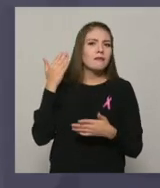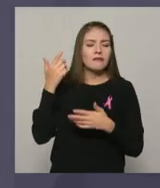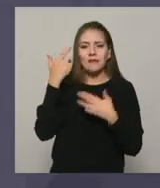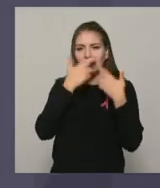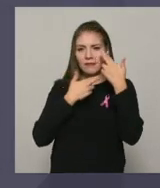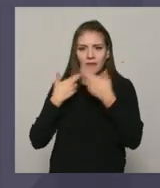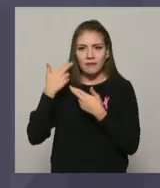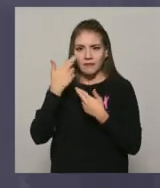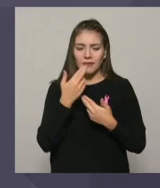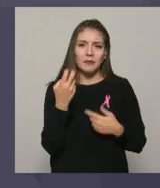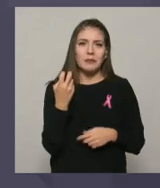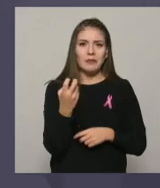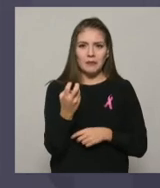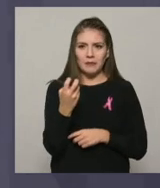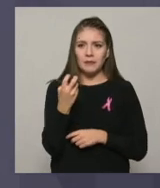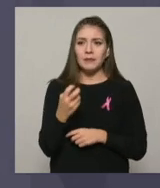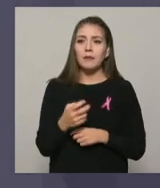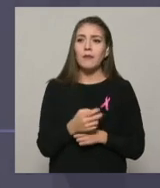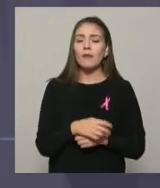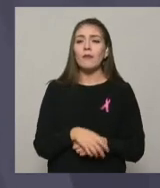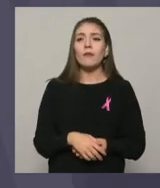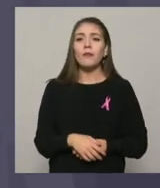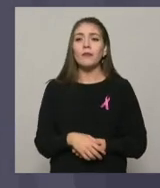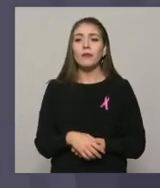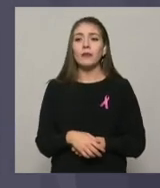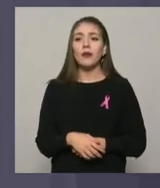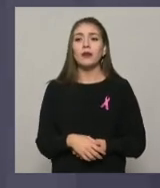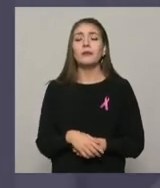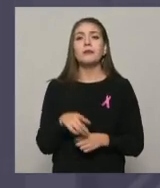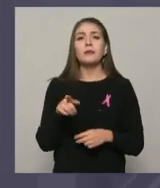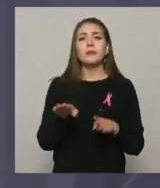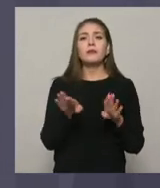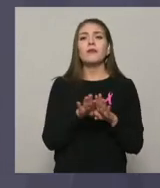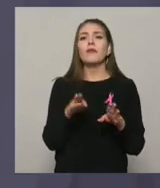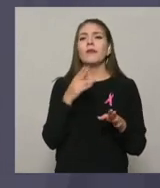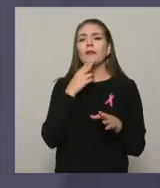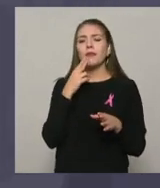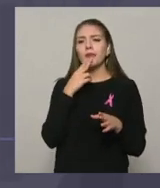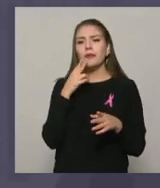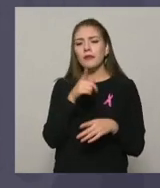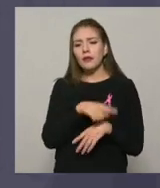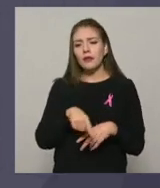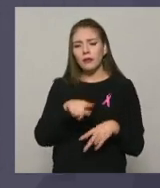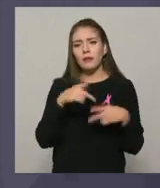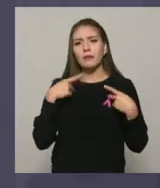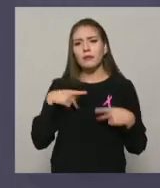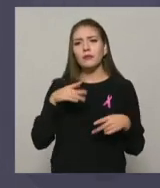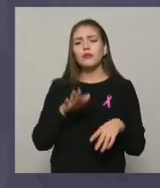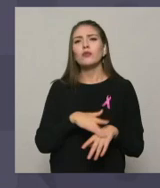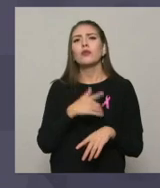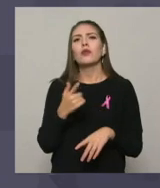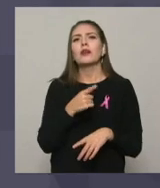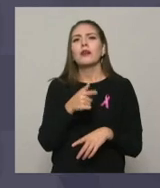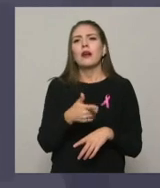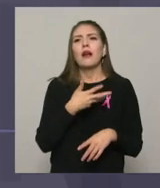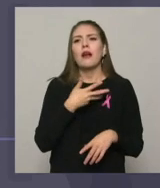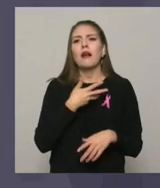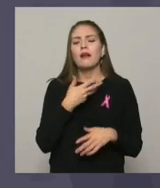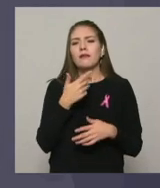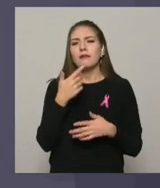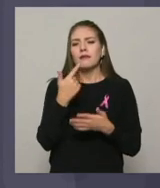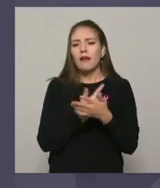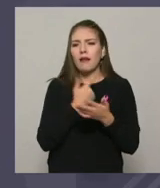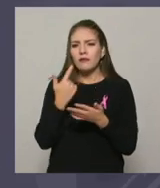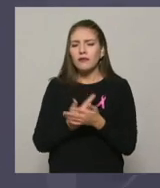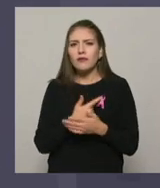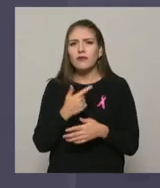creo que es un servicio social que se hace a las personas porque se les están entregando datos sólidos para